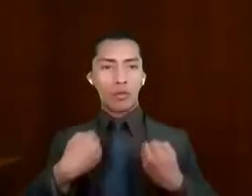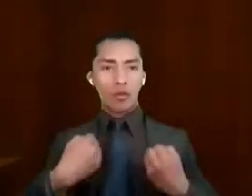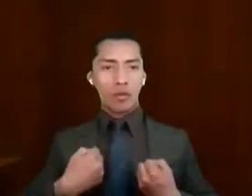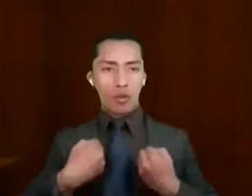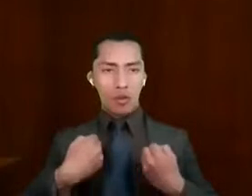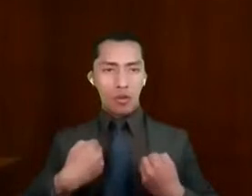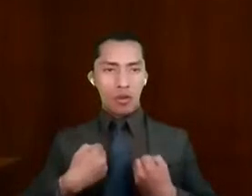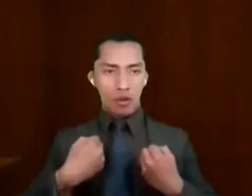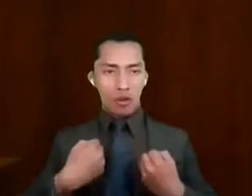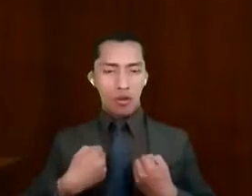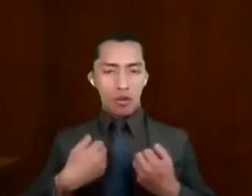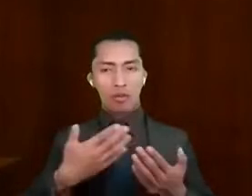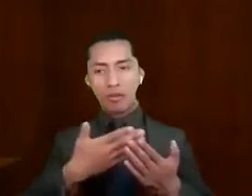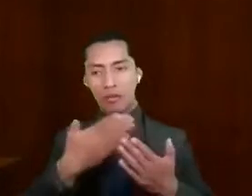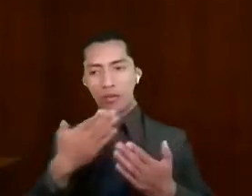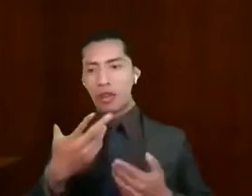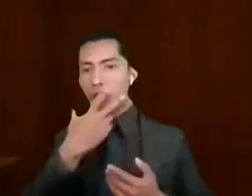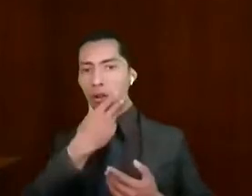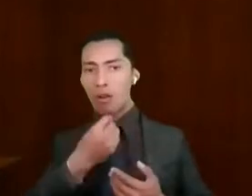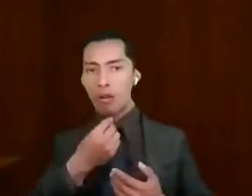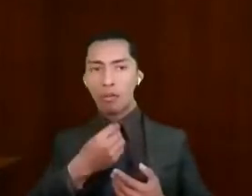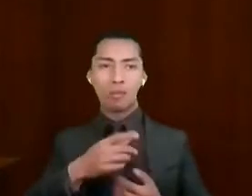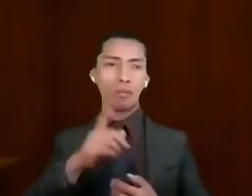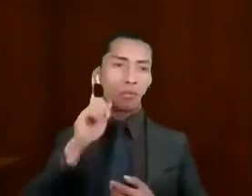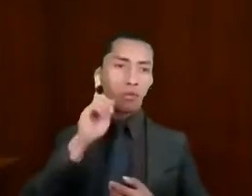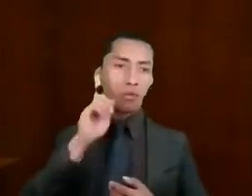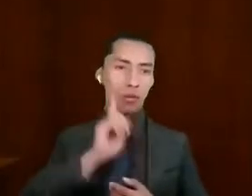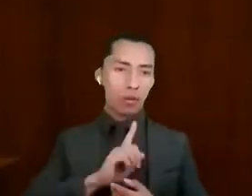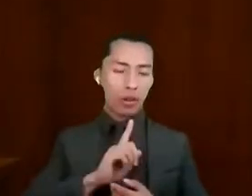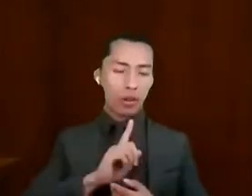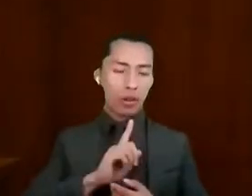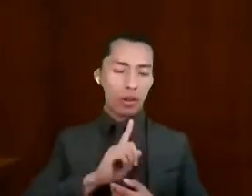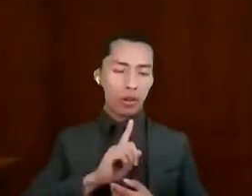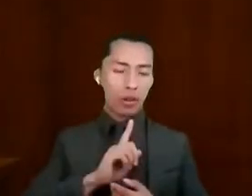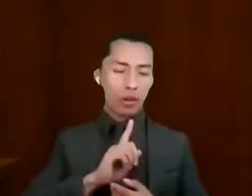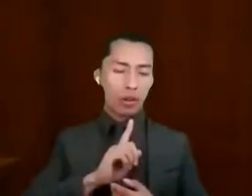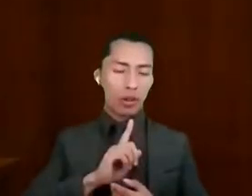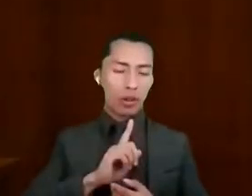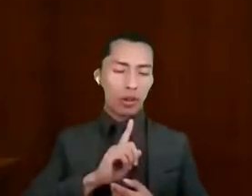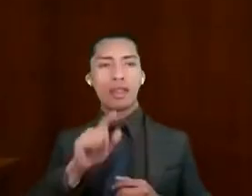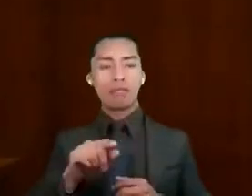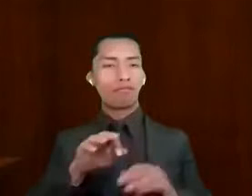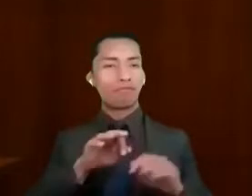entre hombres y mujeres, o el caso también del desempleo.